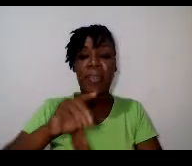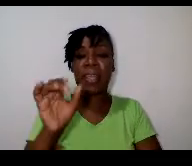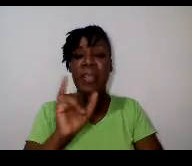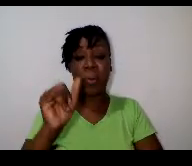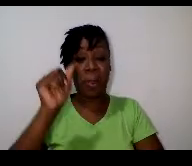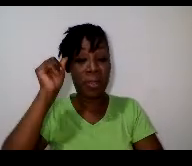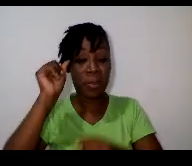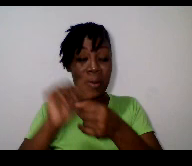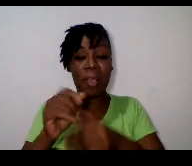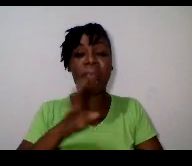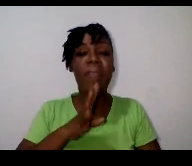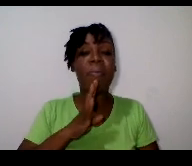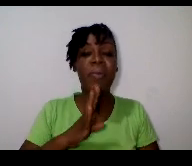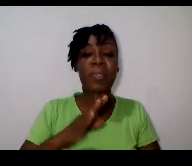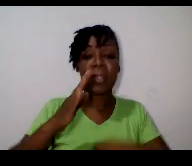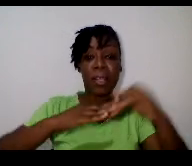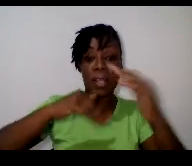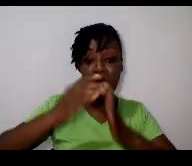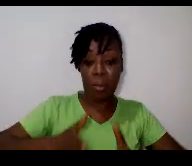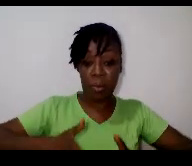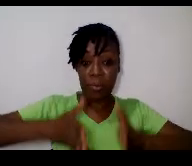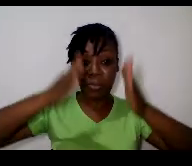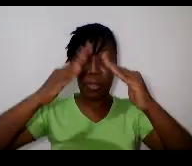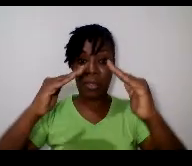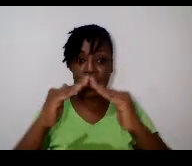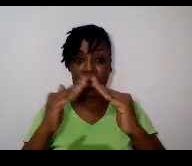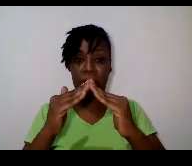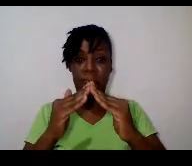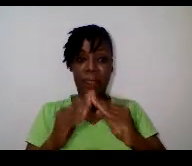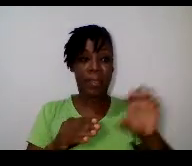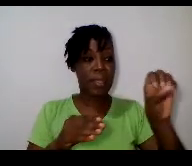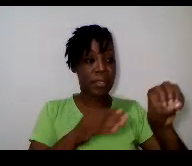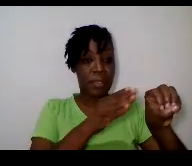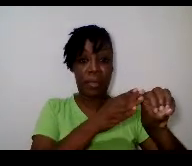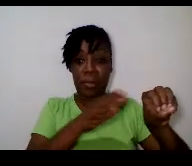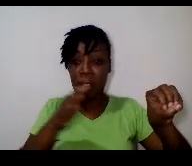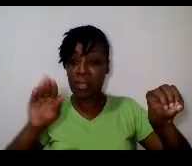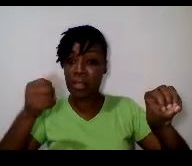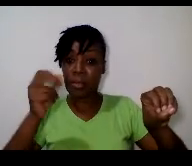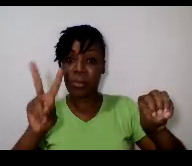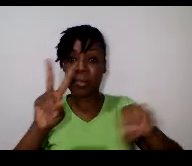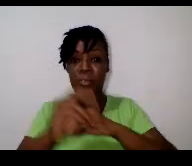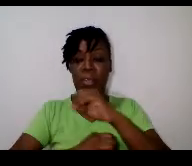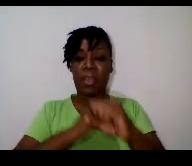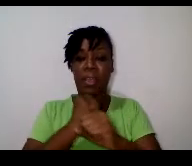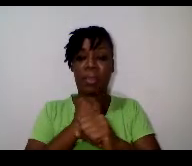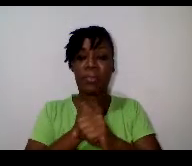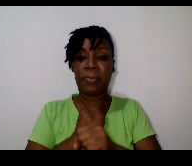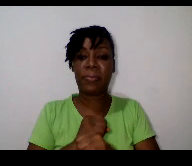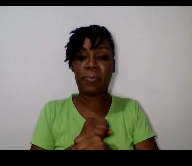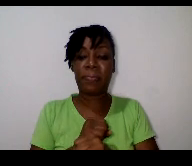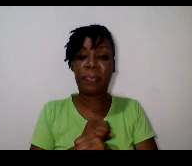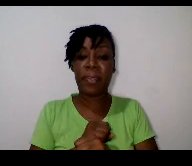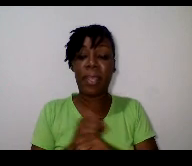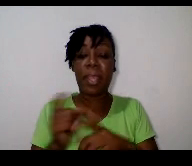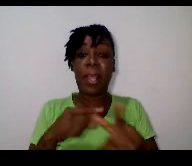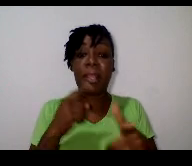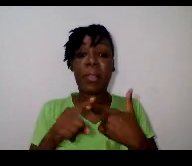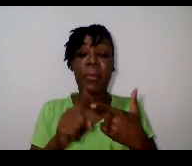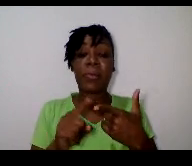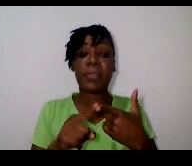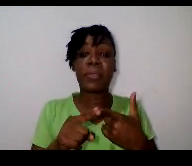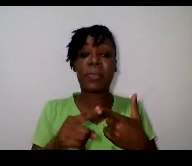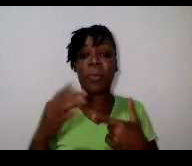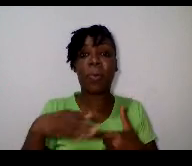los 12 años, que están dejando de hacer cada vez que los exponemos de manera excesiva a las pantallas. Y cuando les digo que afecta al